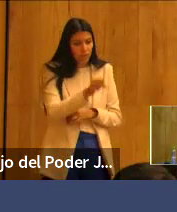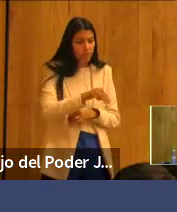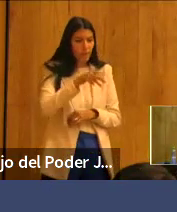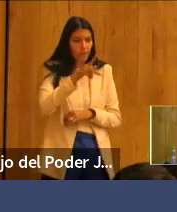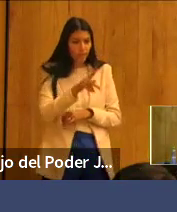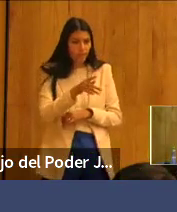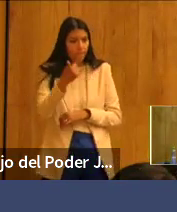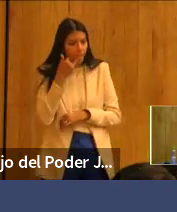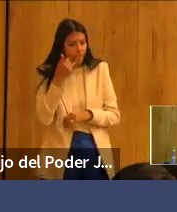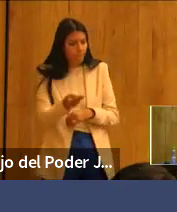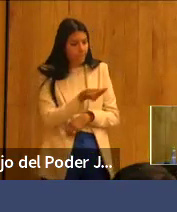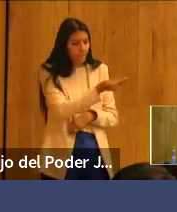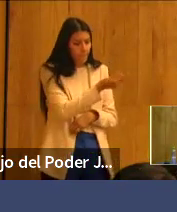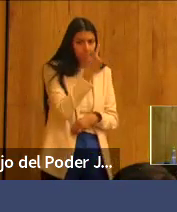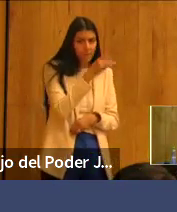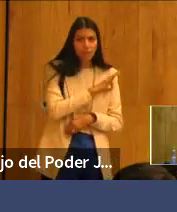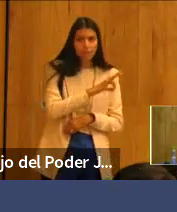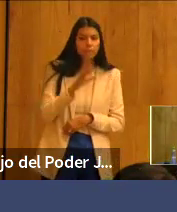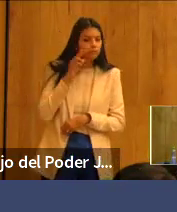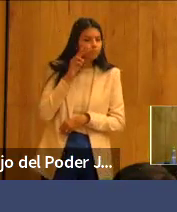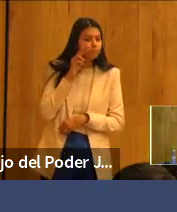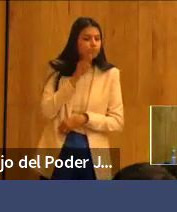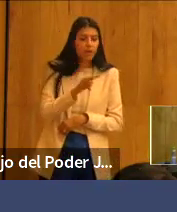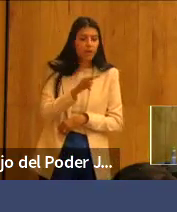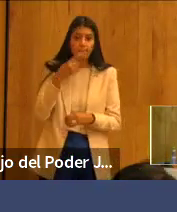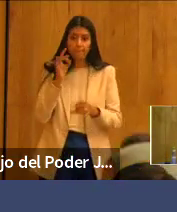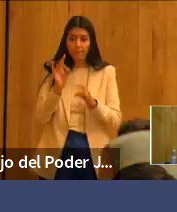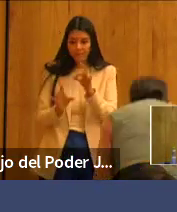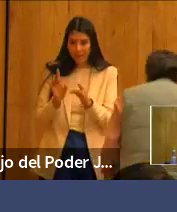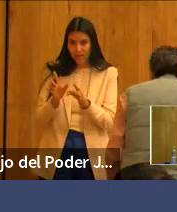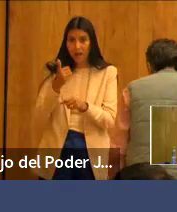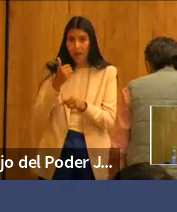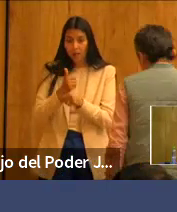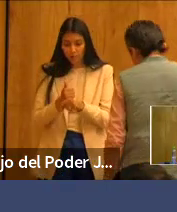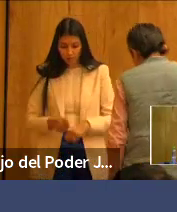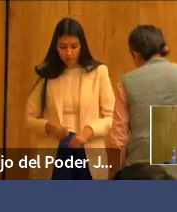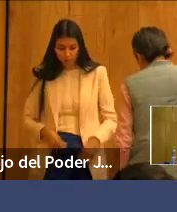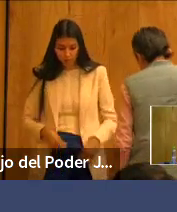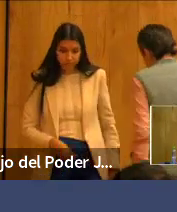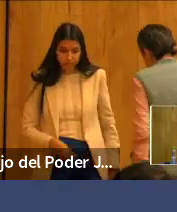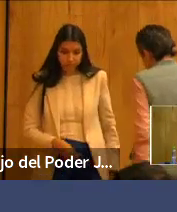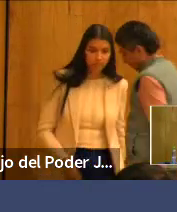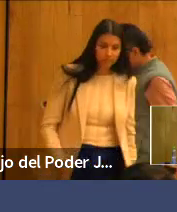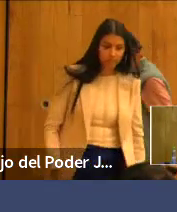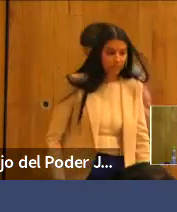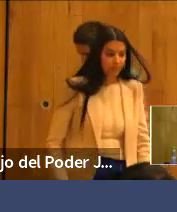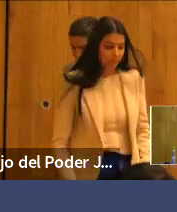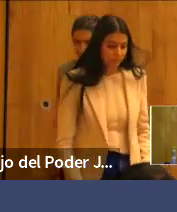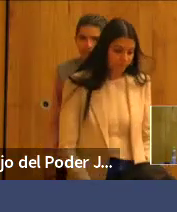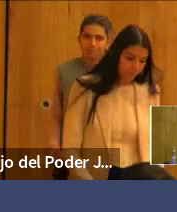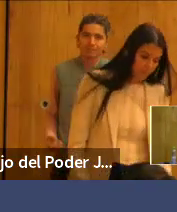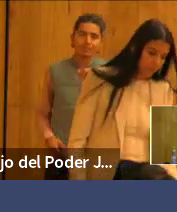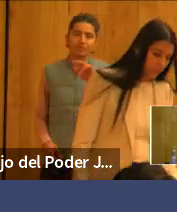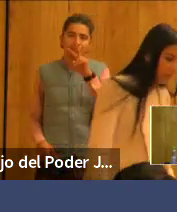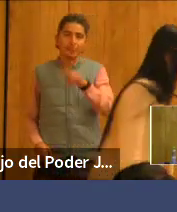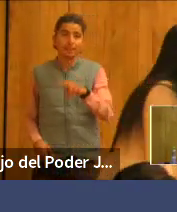teléfono para que se puedan visualizar los mensajes. El abuelo corrobora que efectivamente el acusado iba